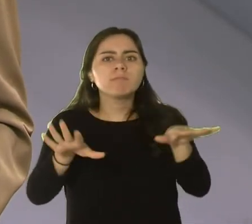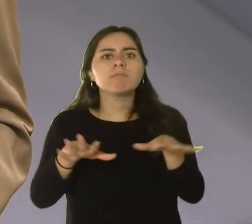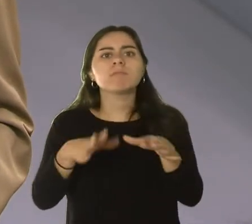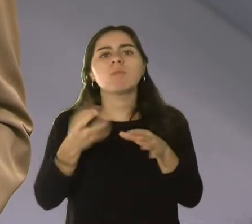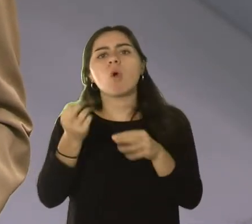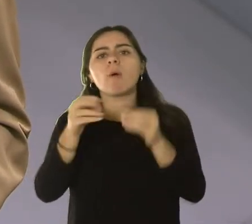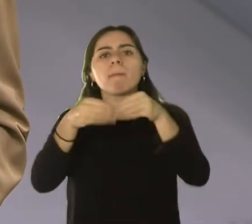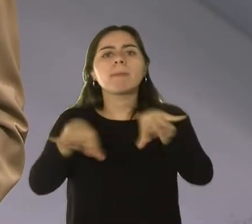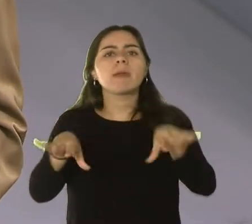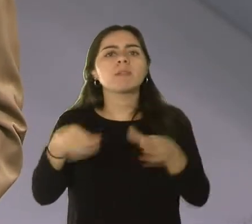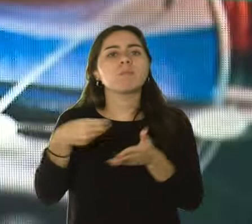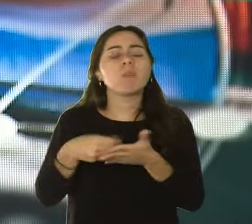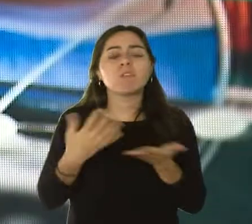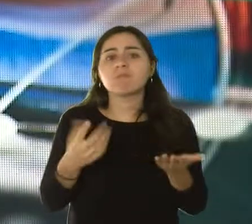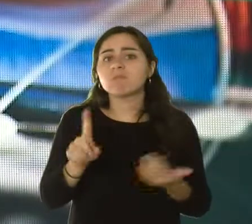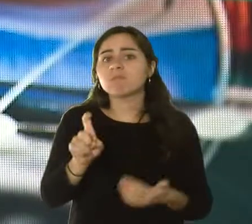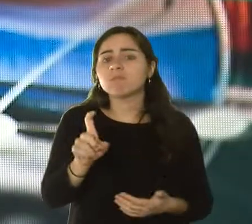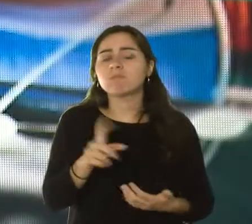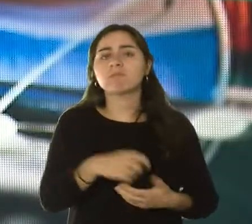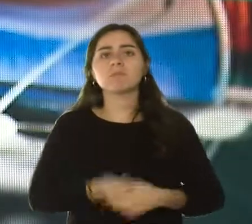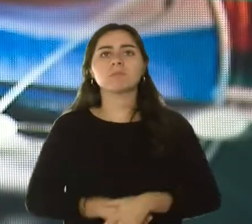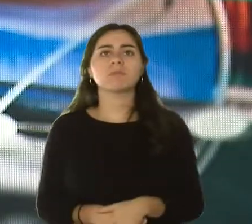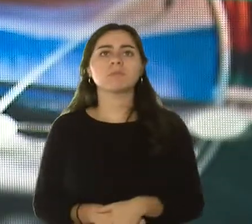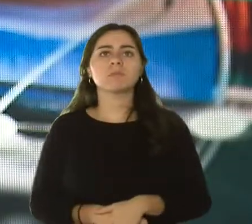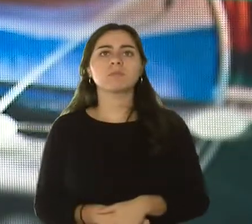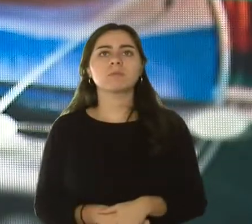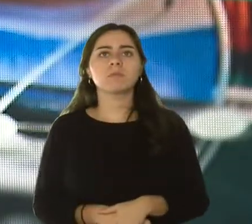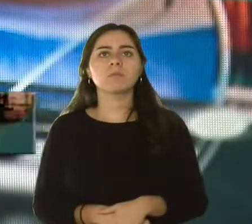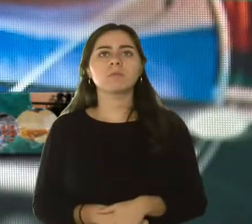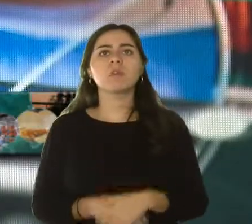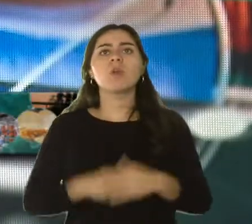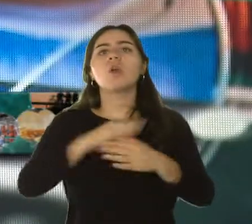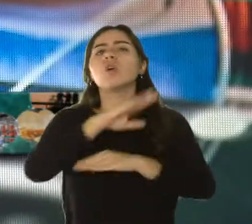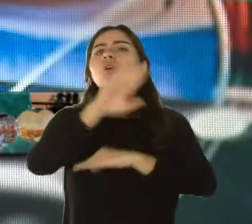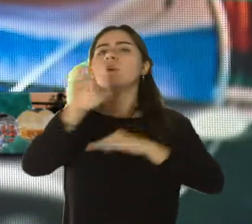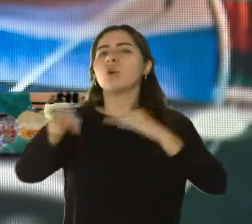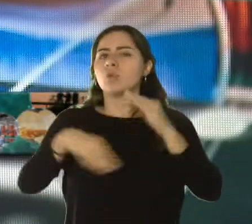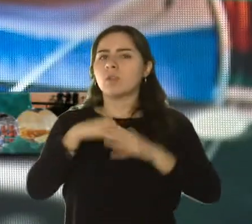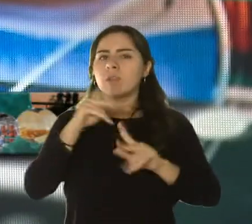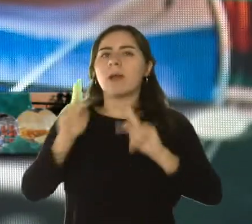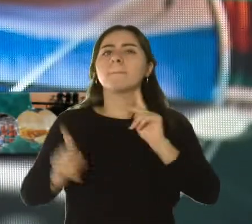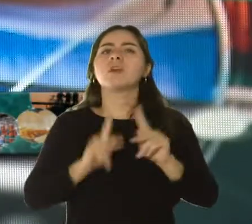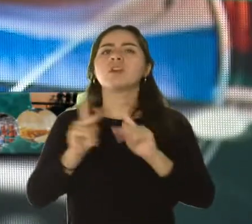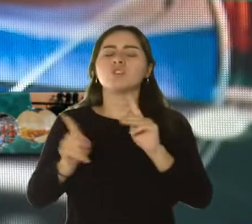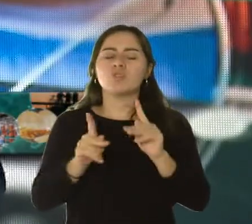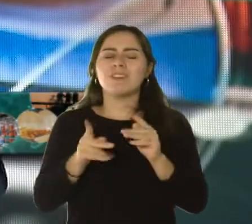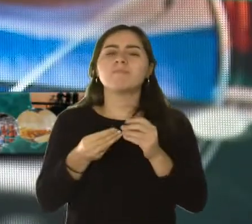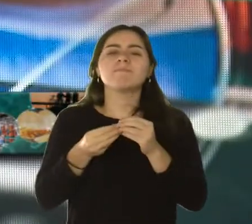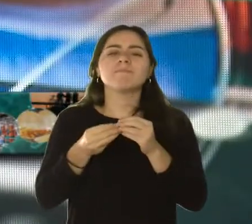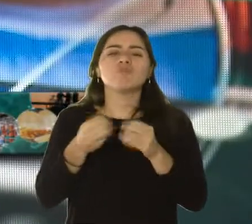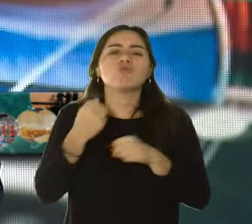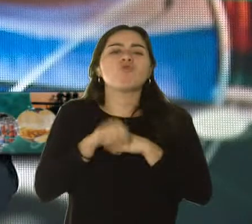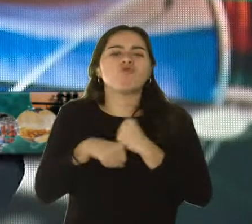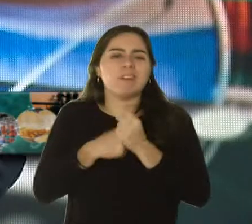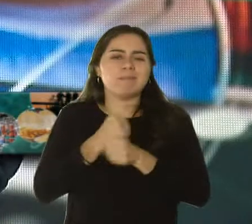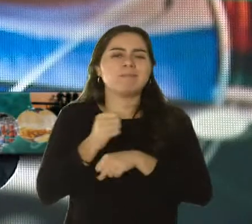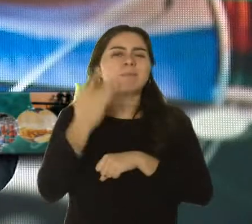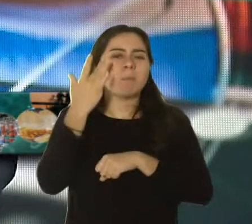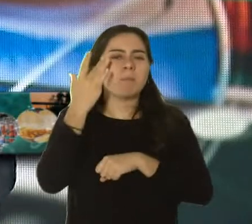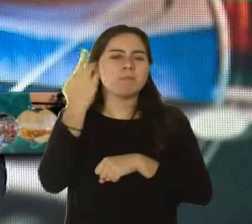ingresos? No, todo el mundo ha sufrido los efectos de esta pandemia. ¿Okay? Ciertamente